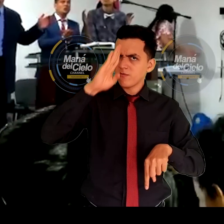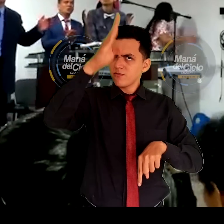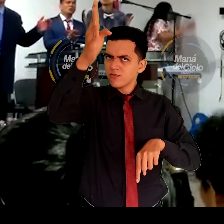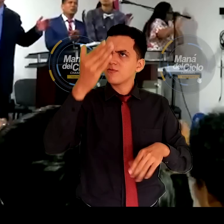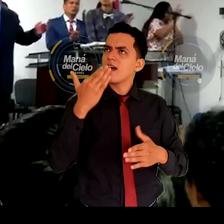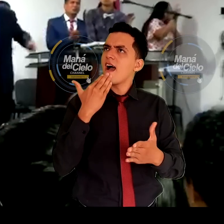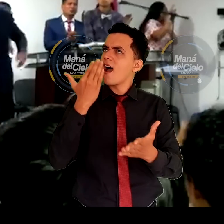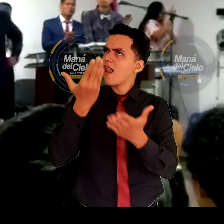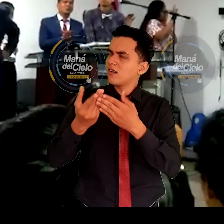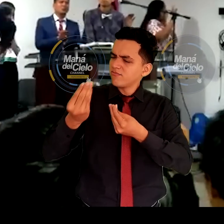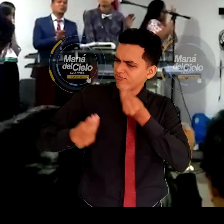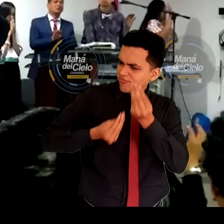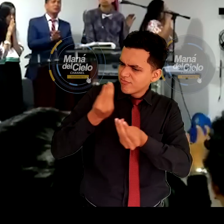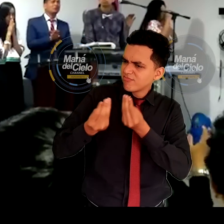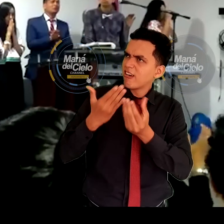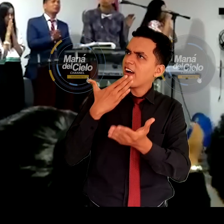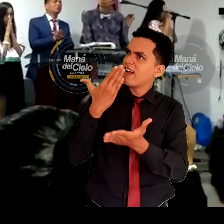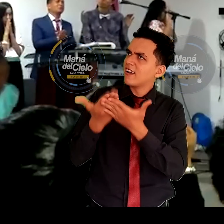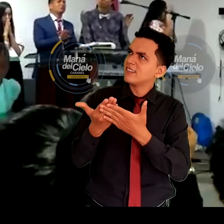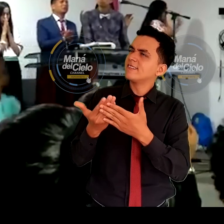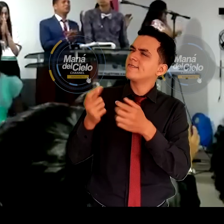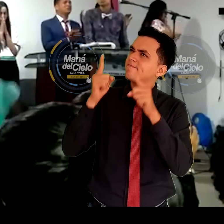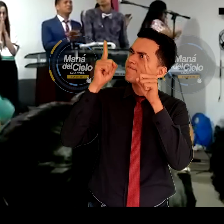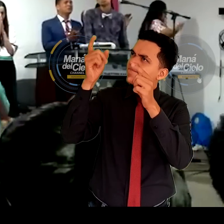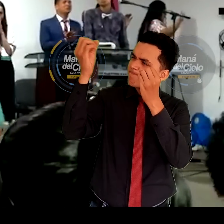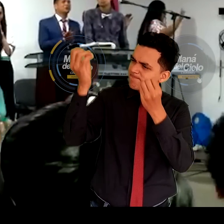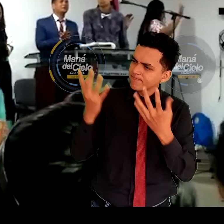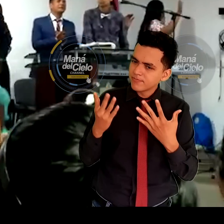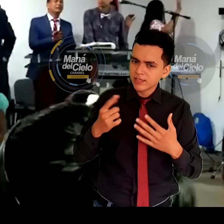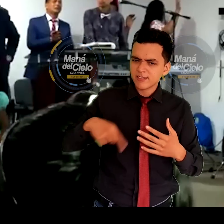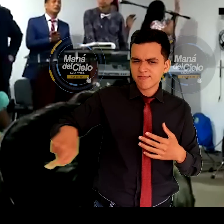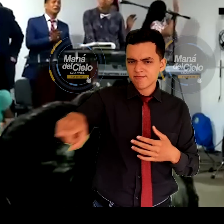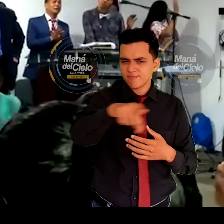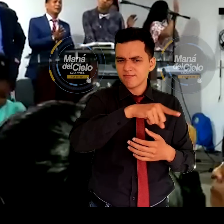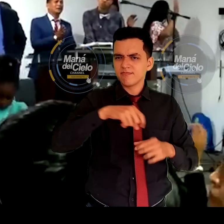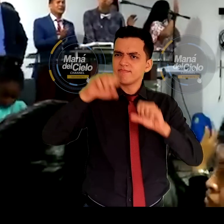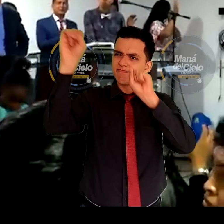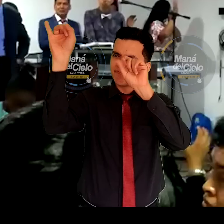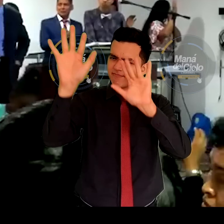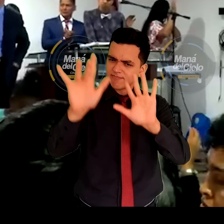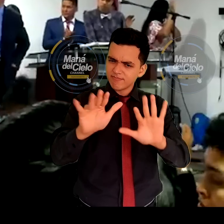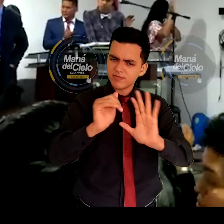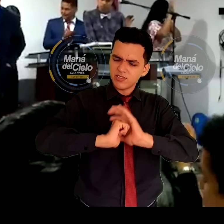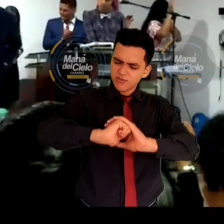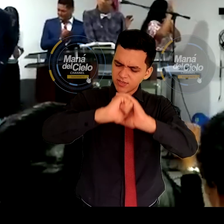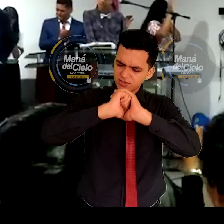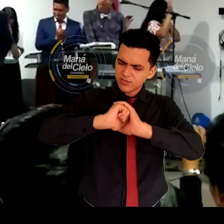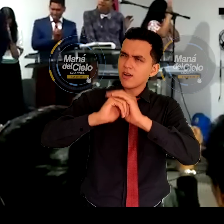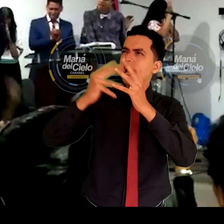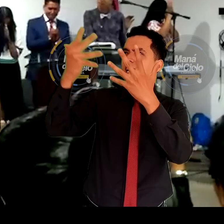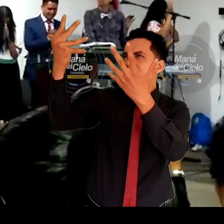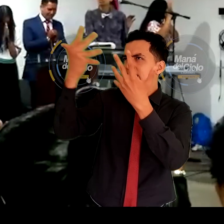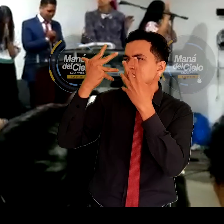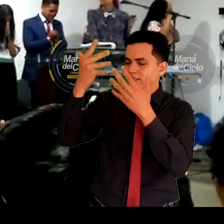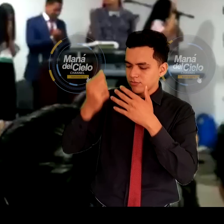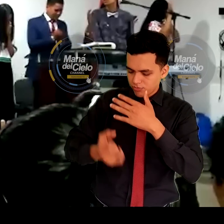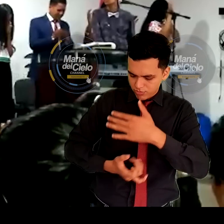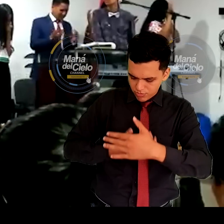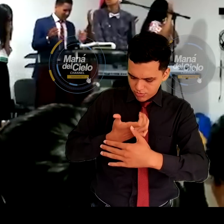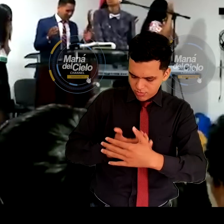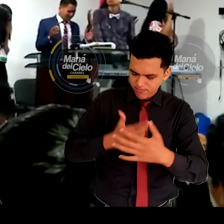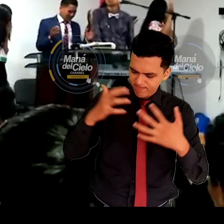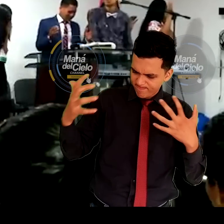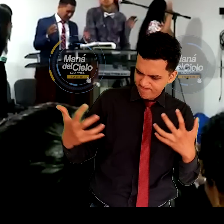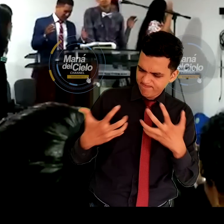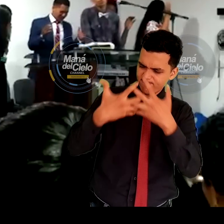harás. Señor, aquí está tu pueblo, aquí está tu iglesia. Enséñanos a orar. Derrama espíritu de oración.